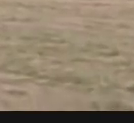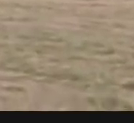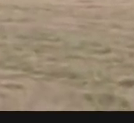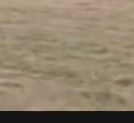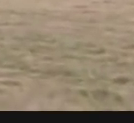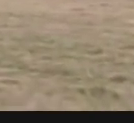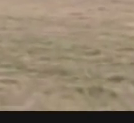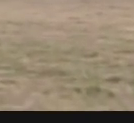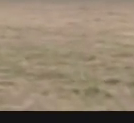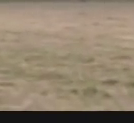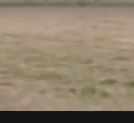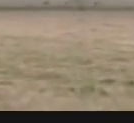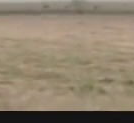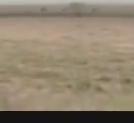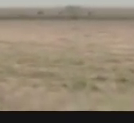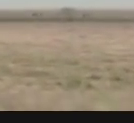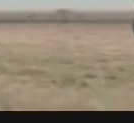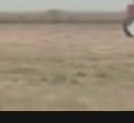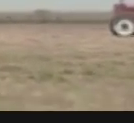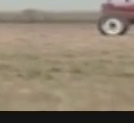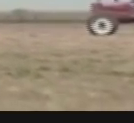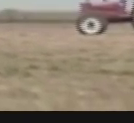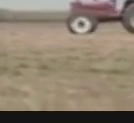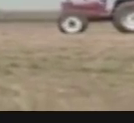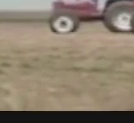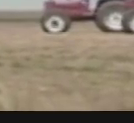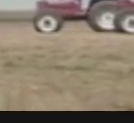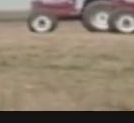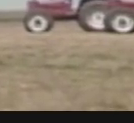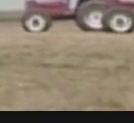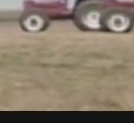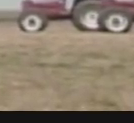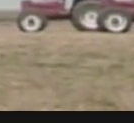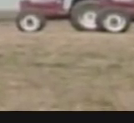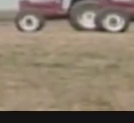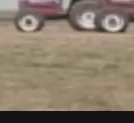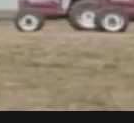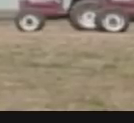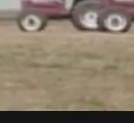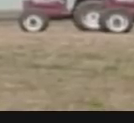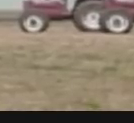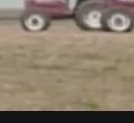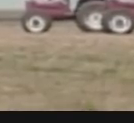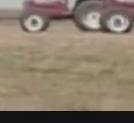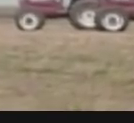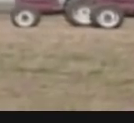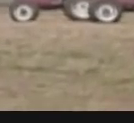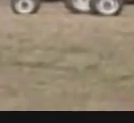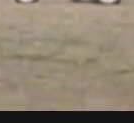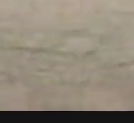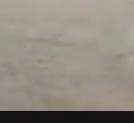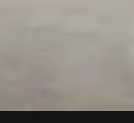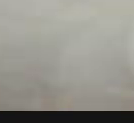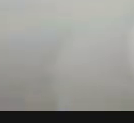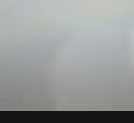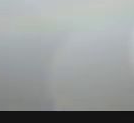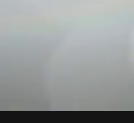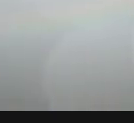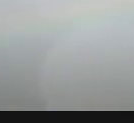El Instituto de Altos Estudios del Pensamiento del Comandante Supremo Hugo Rafael Chávez